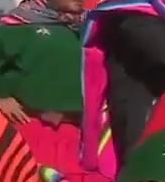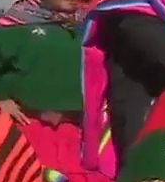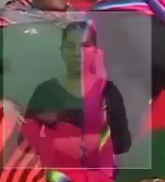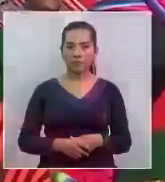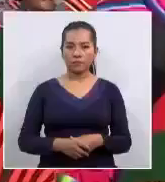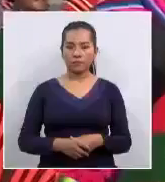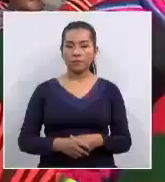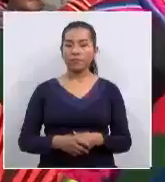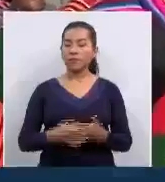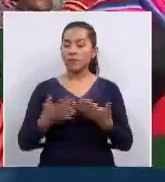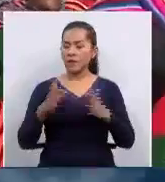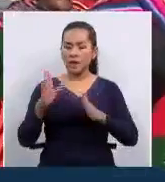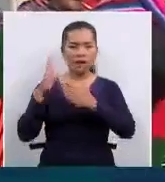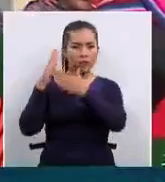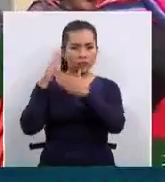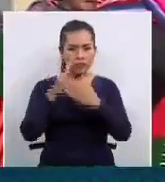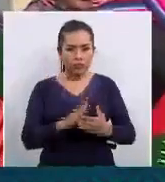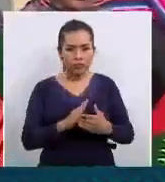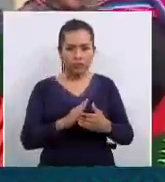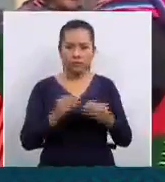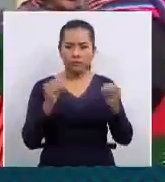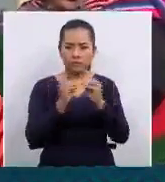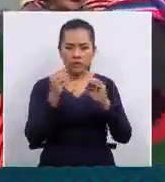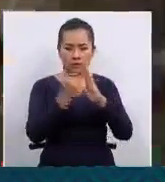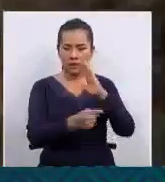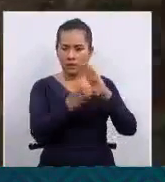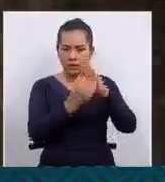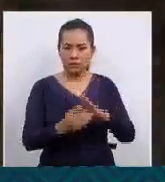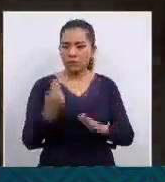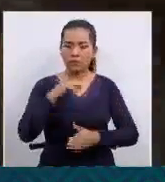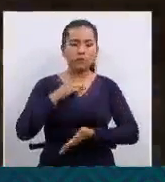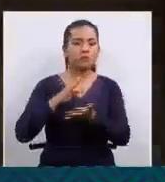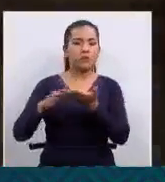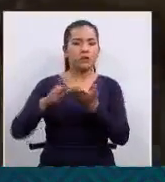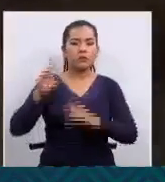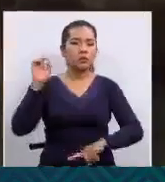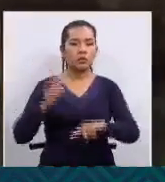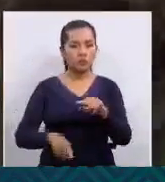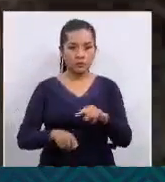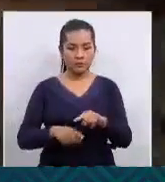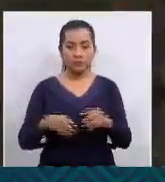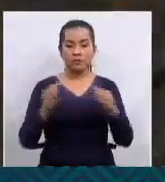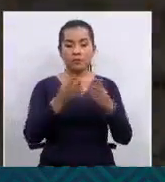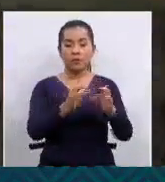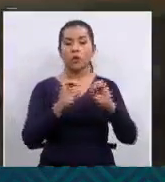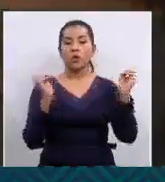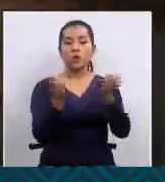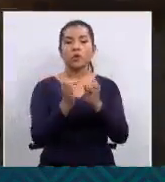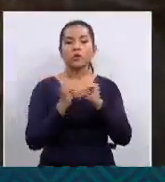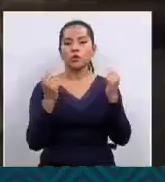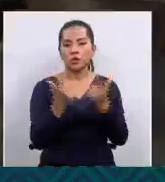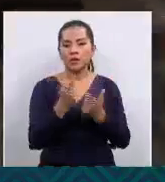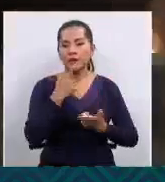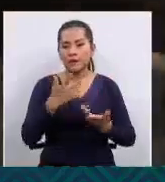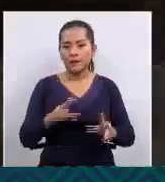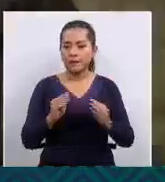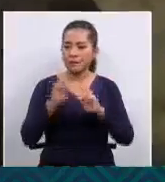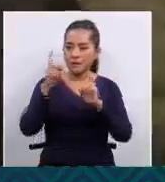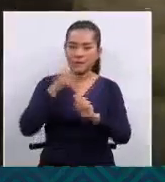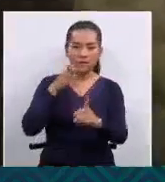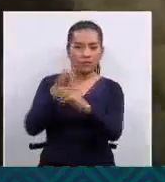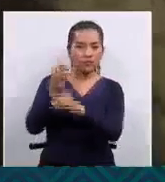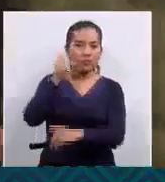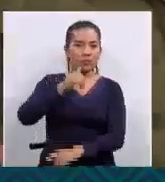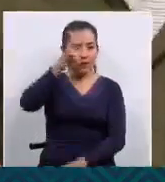Nos han discriminado, nos han humillado, eso no se puede tolerar. Con estas declaraciones, organizaciones sociales aseguran que la sentencia contra